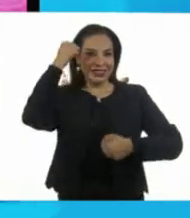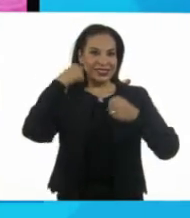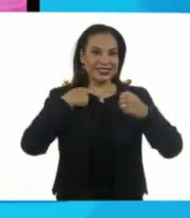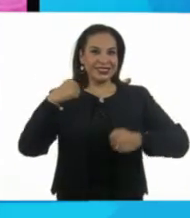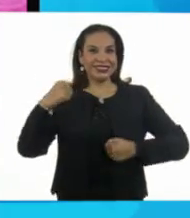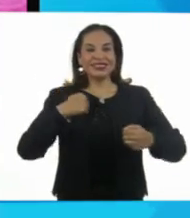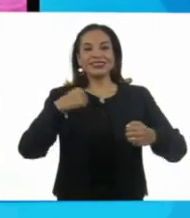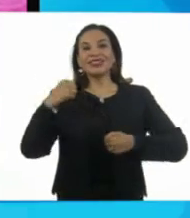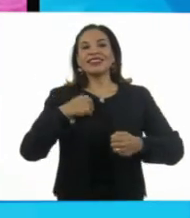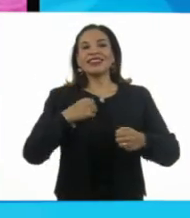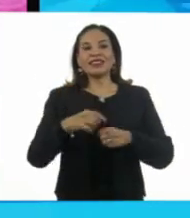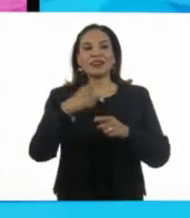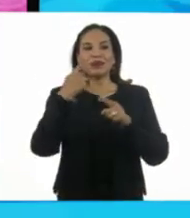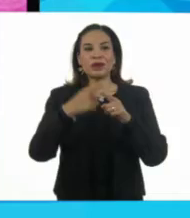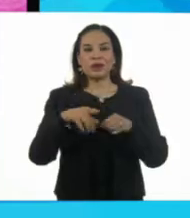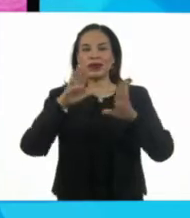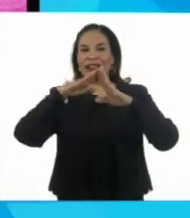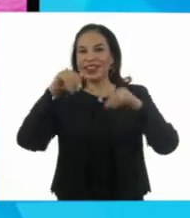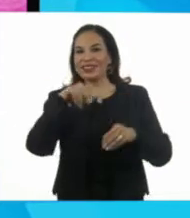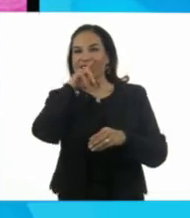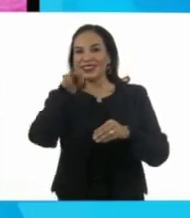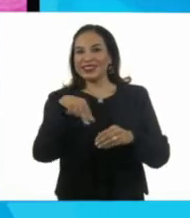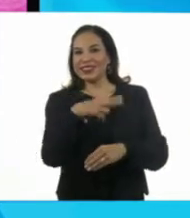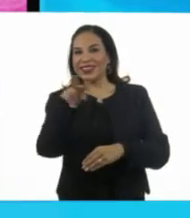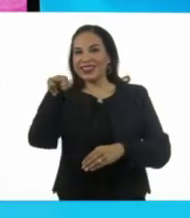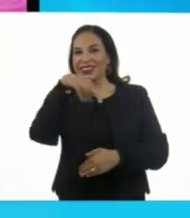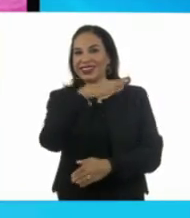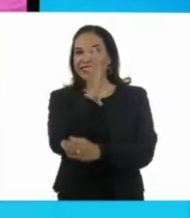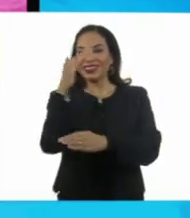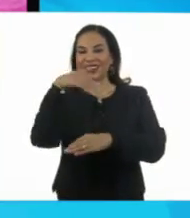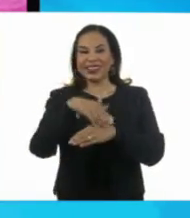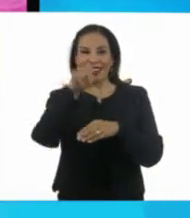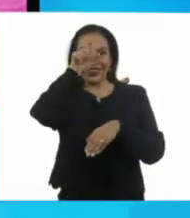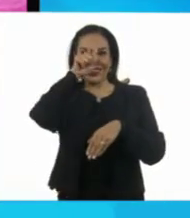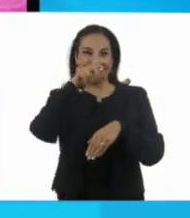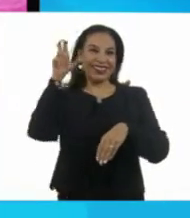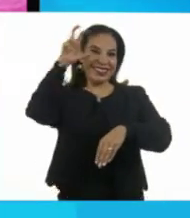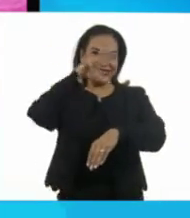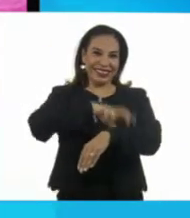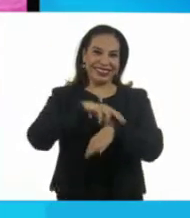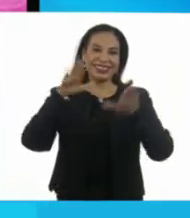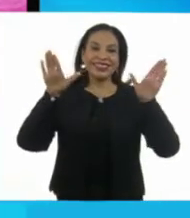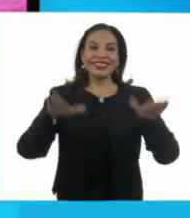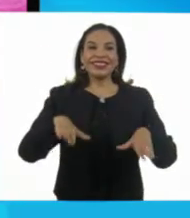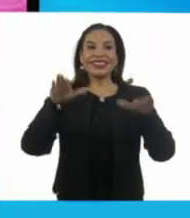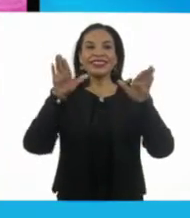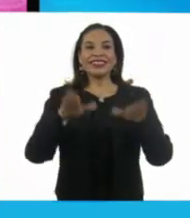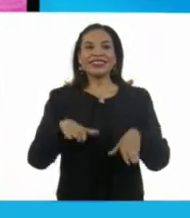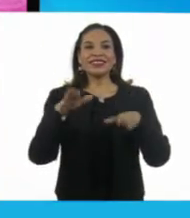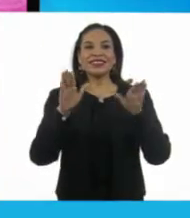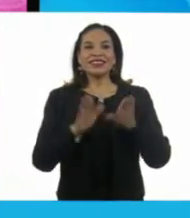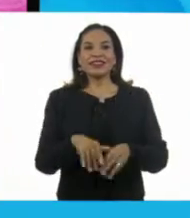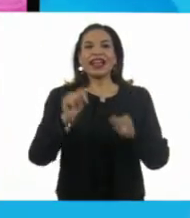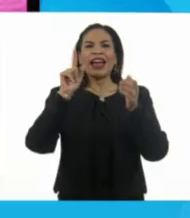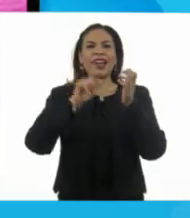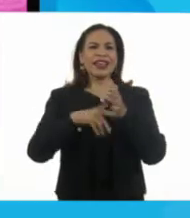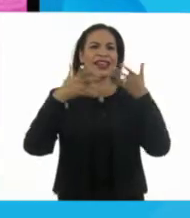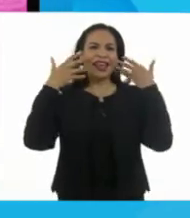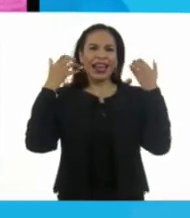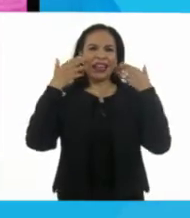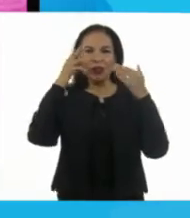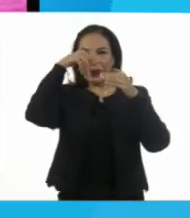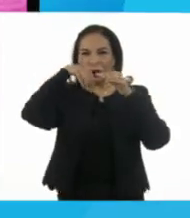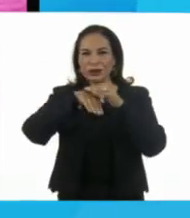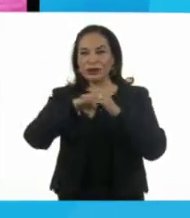orangután, una pícara serpiente y un águila real, un gato, un topo y